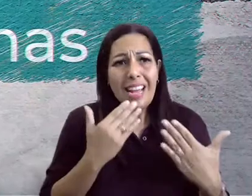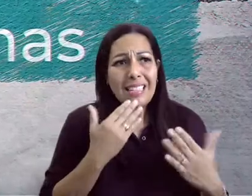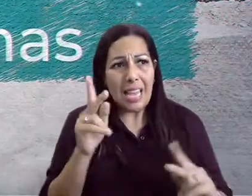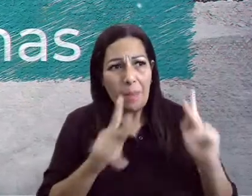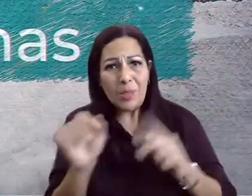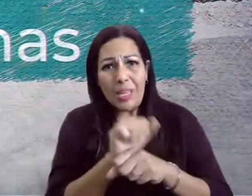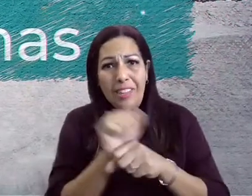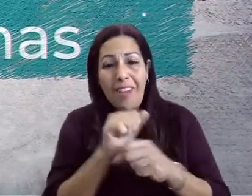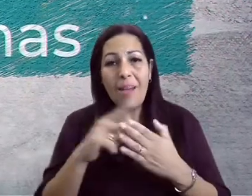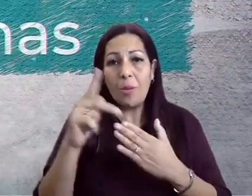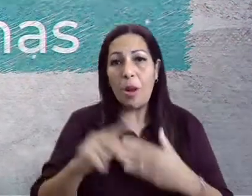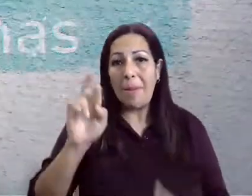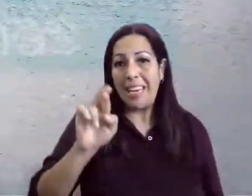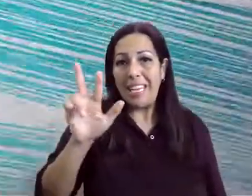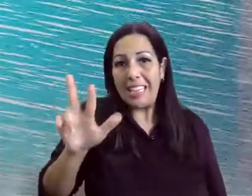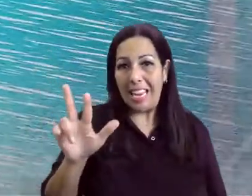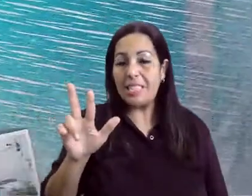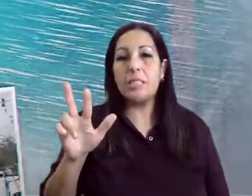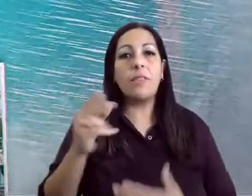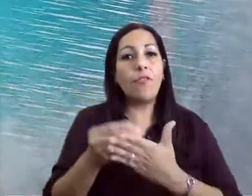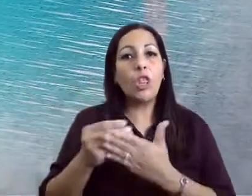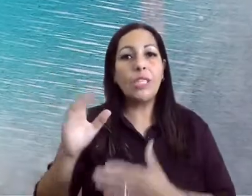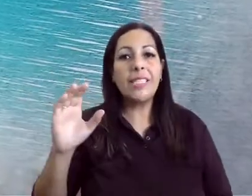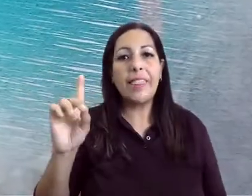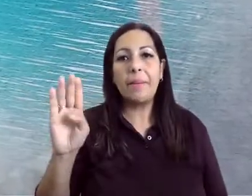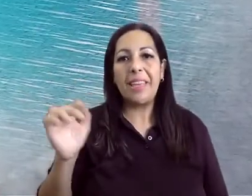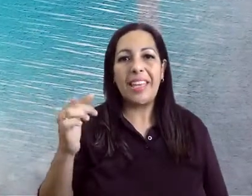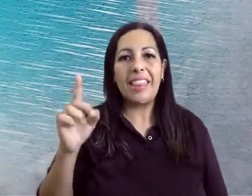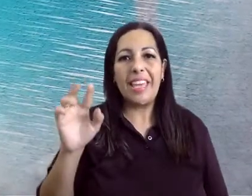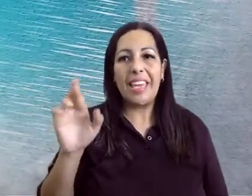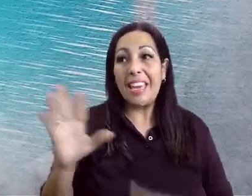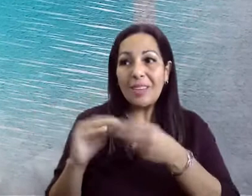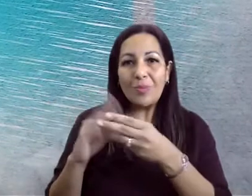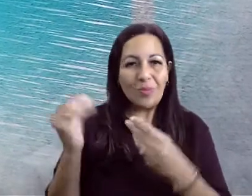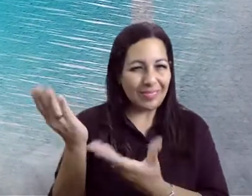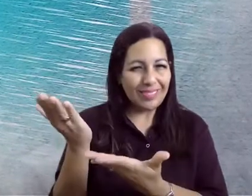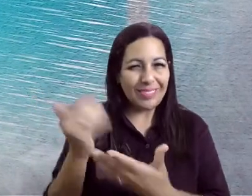r3 de los fondos se deve gdr nos relata su experiencia